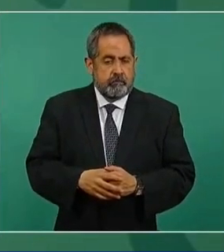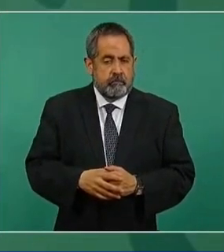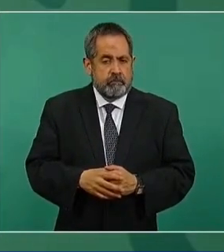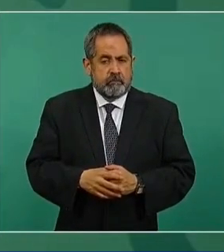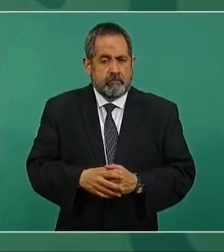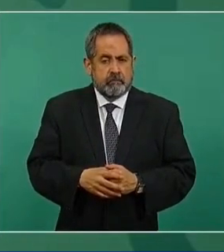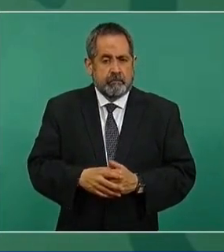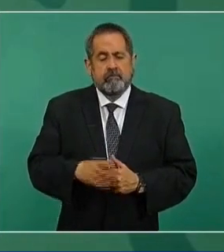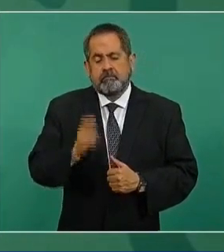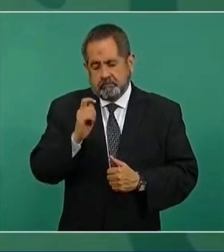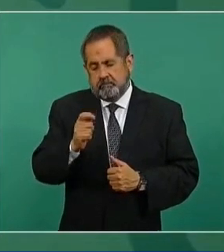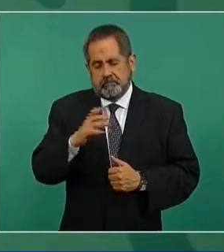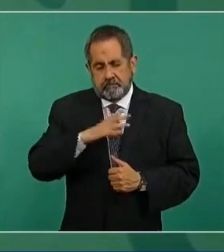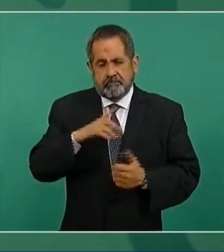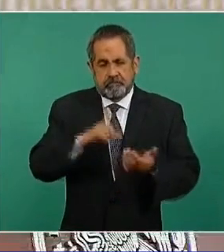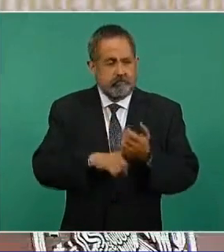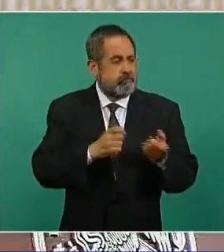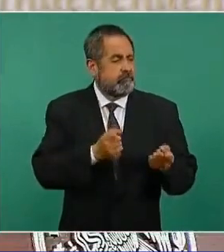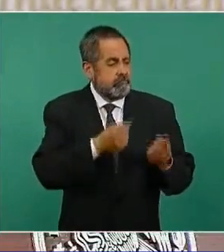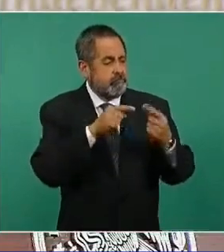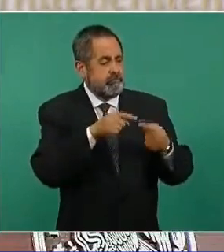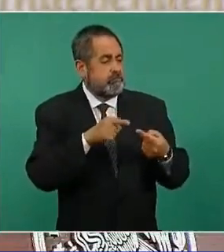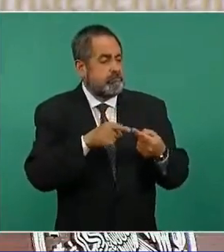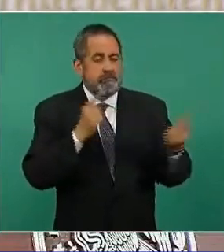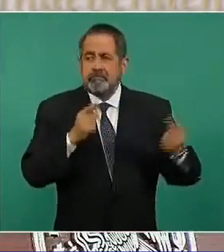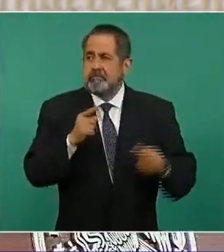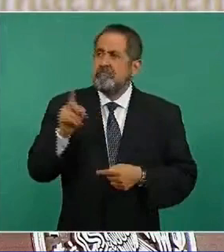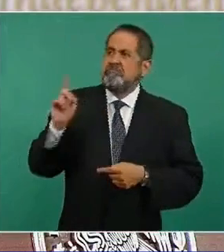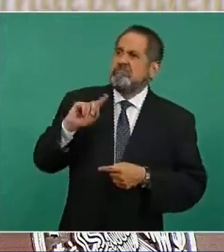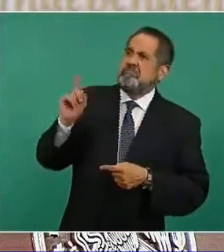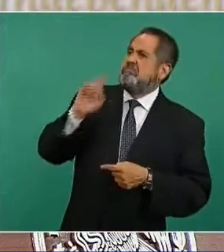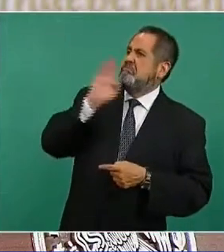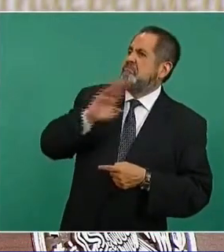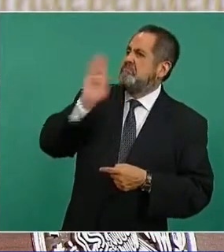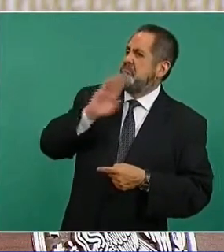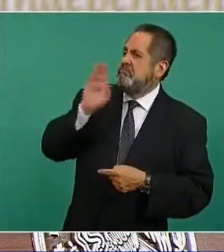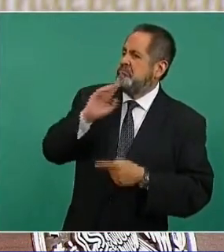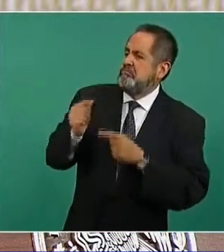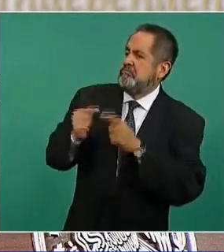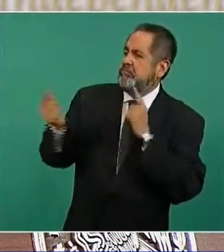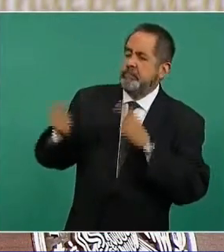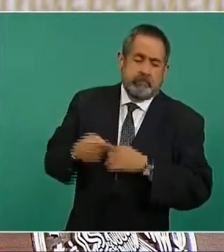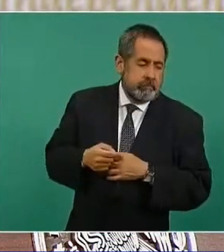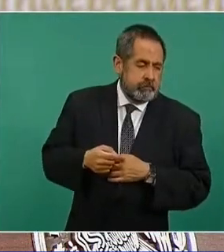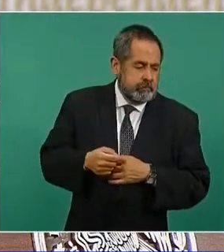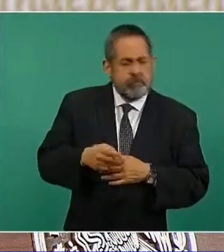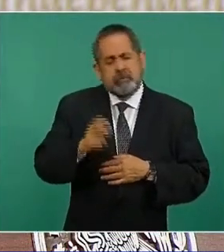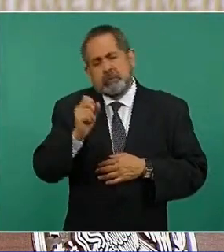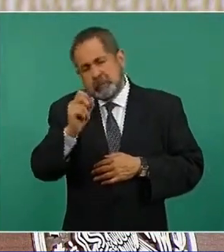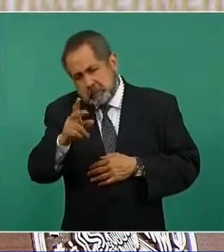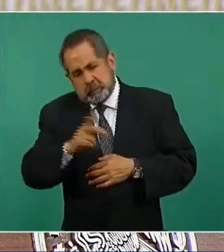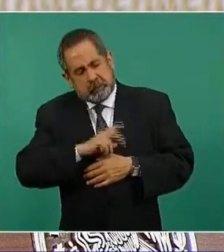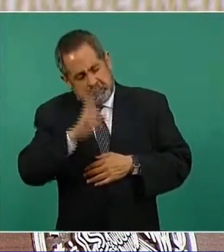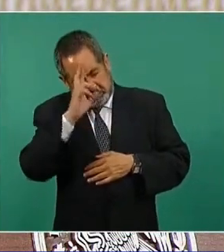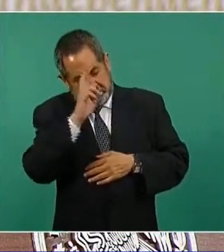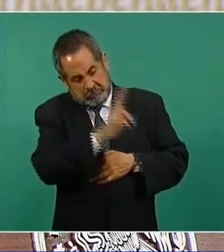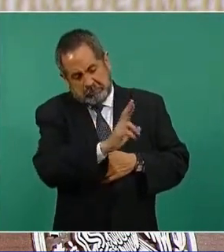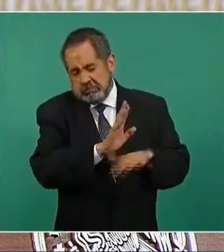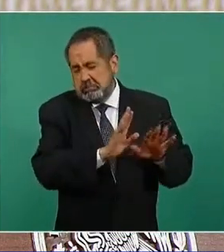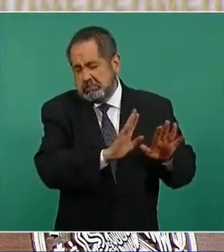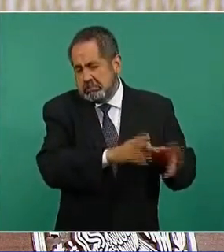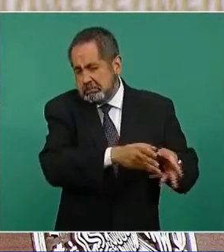hay estos opositores y también hay que respetarlos